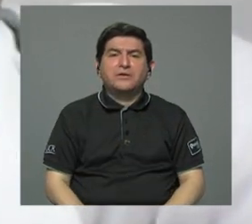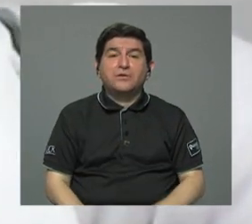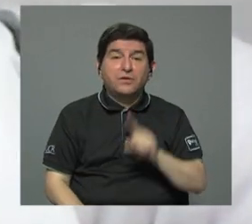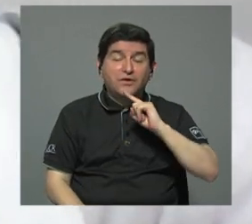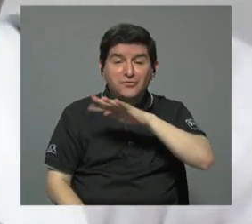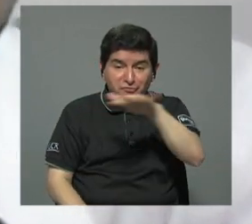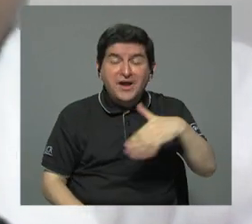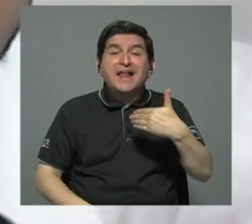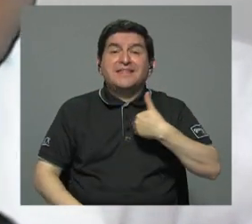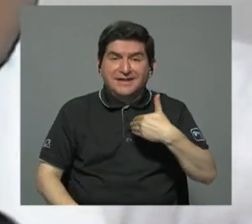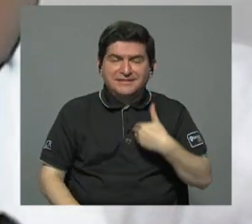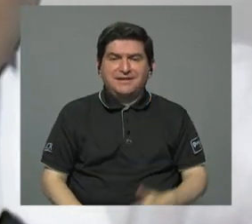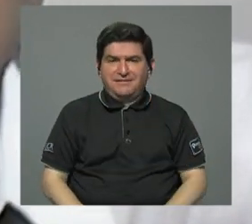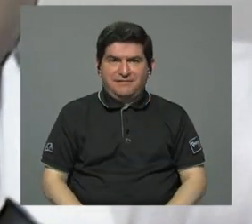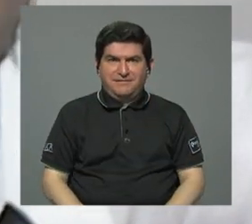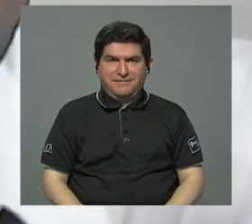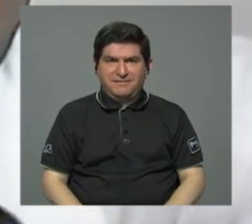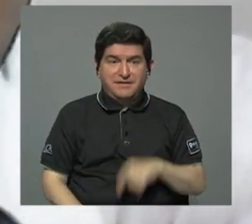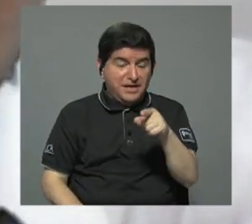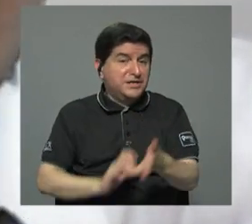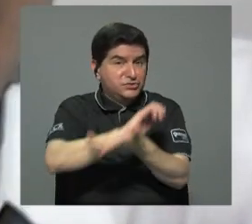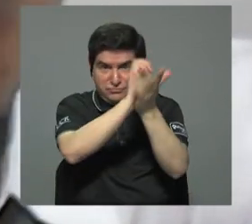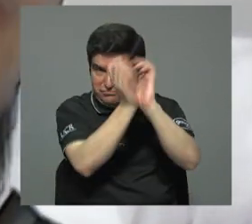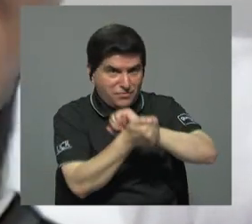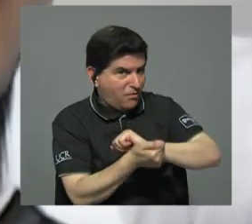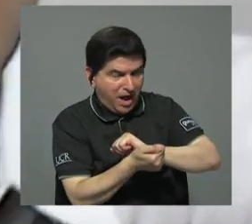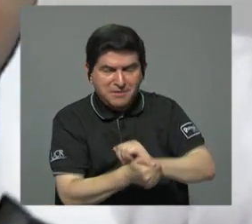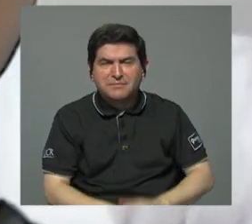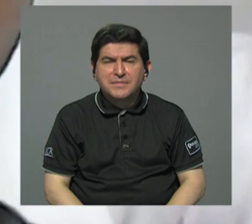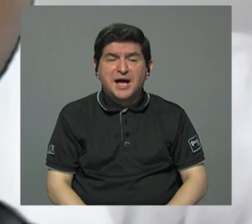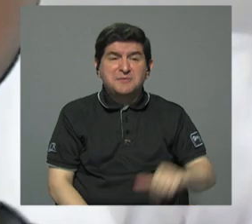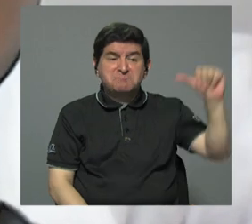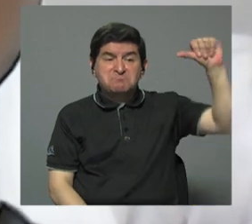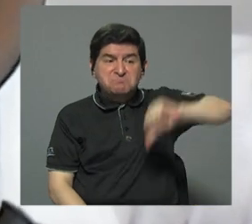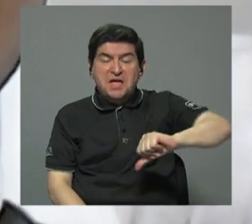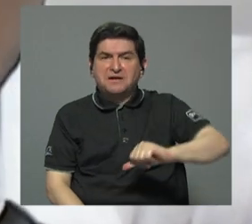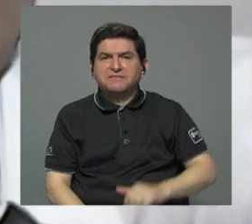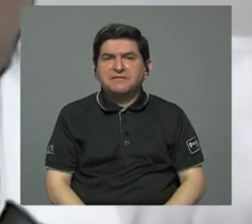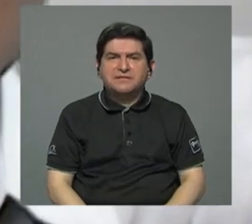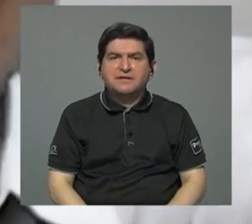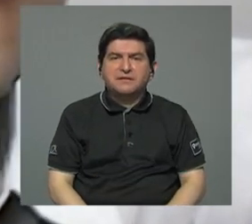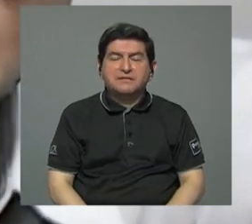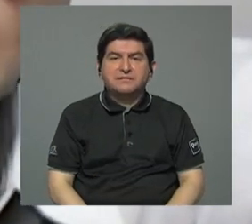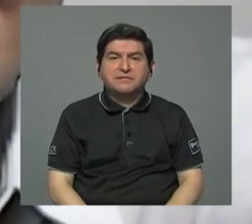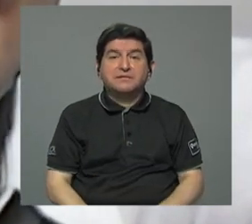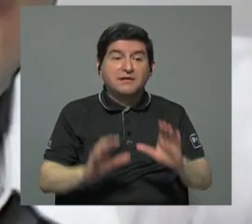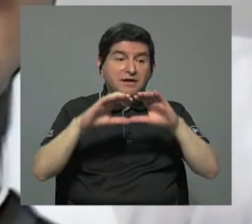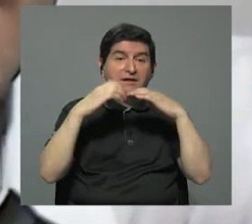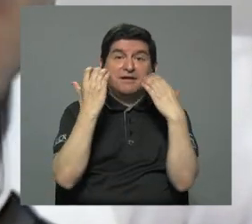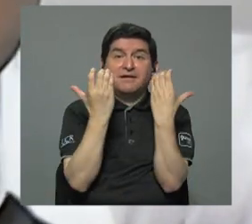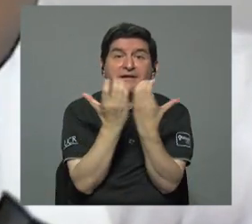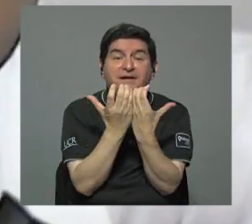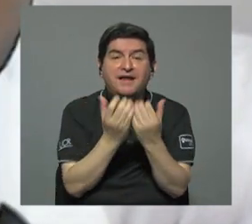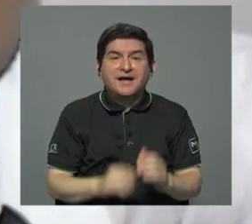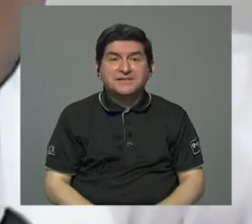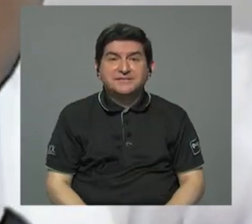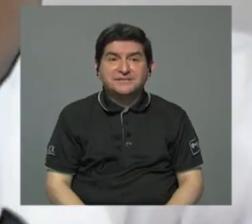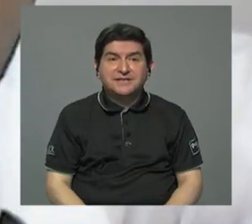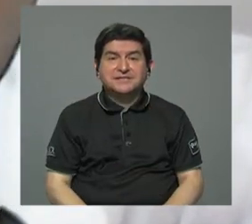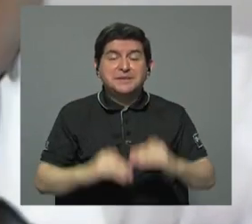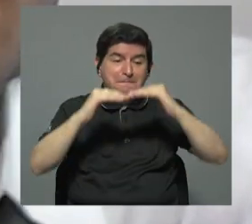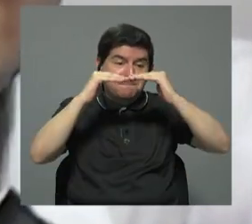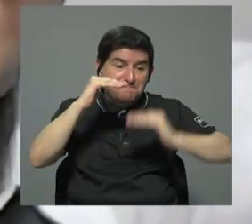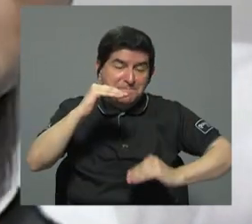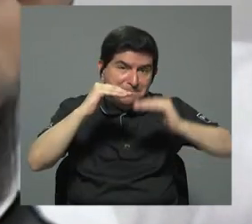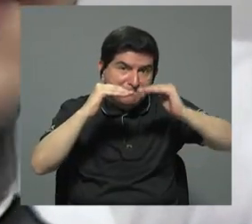realidad, y si esa realidad no cambia, los que van a perder son las clases, bueno, los deciles más